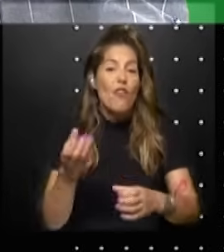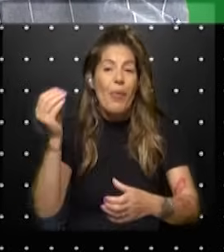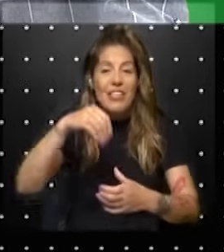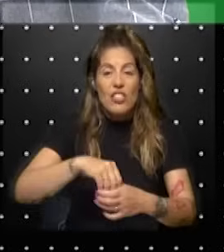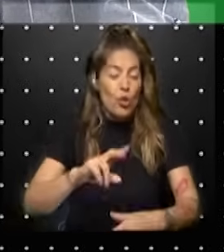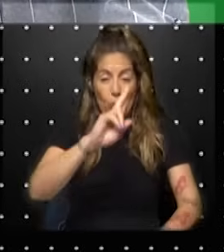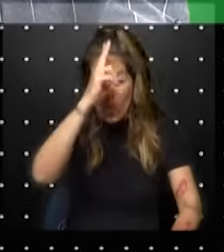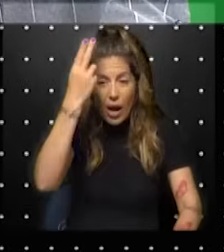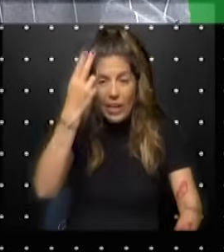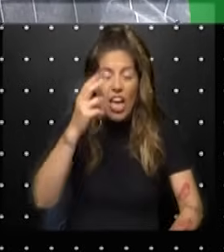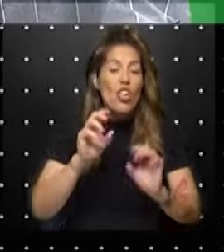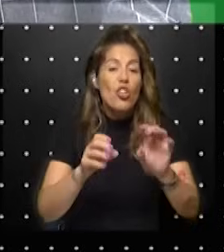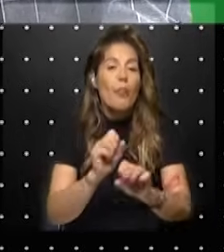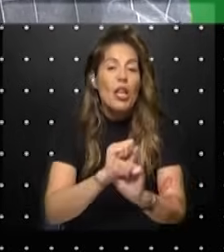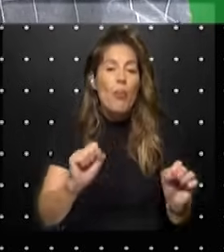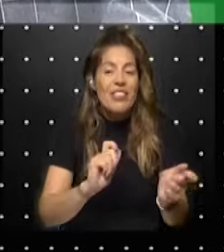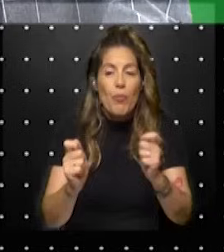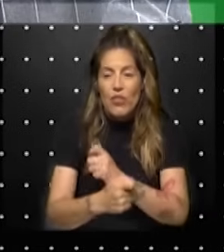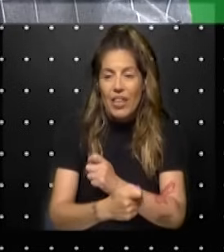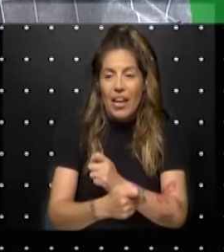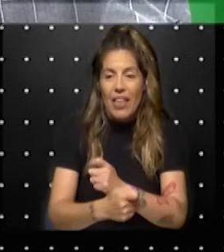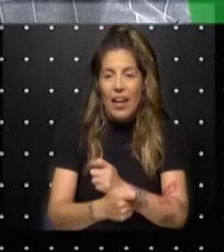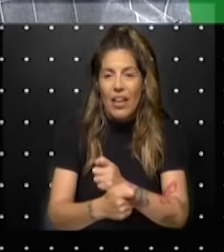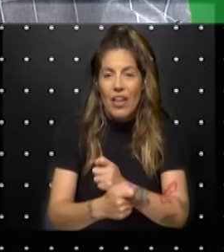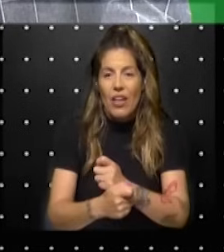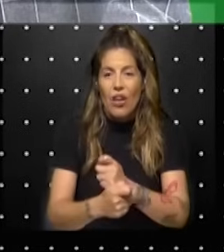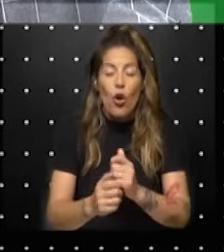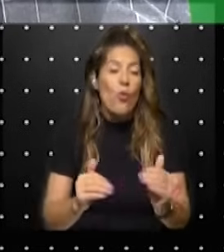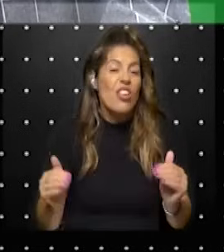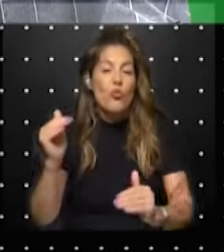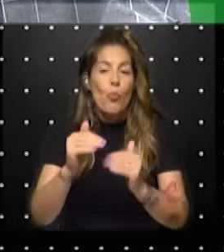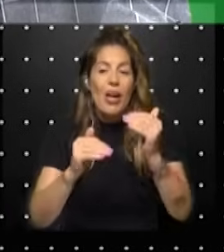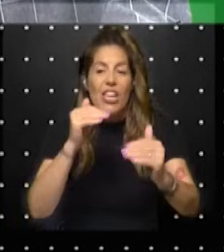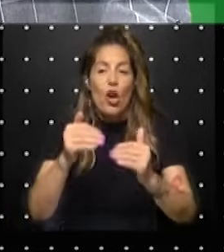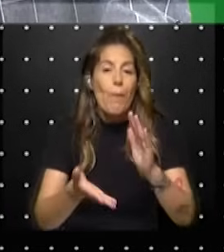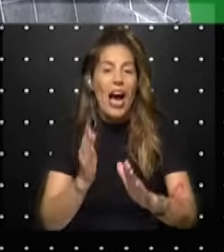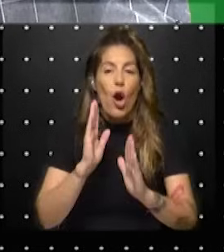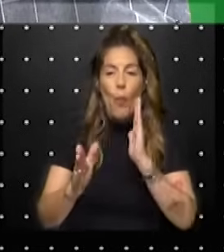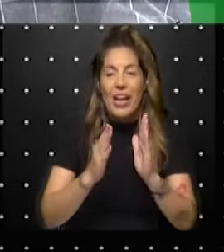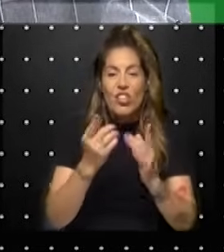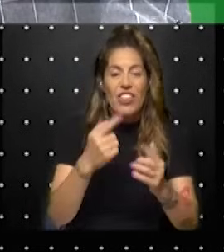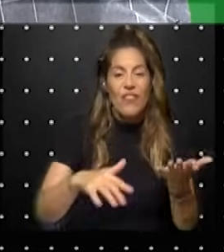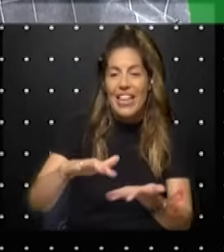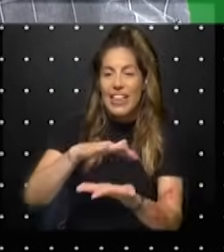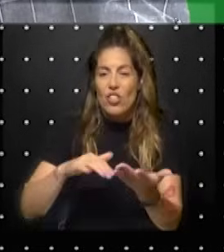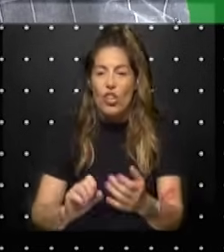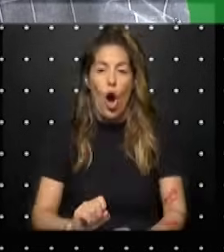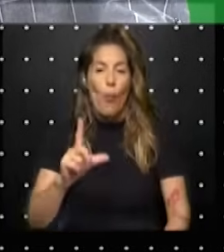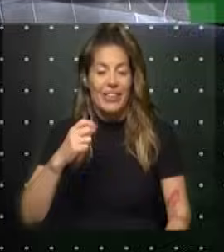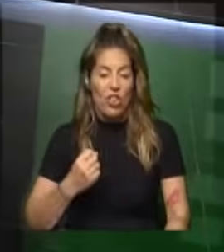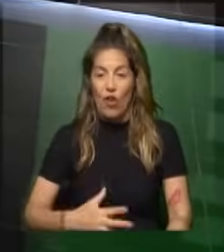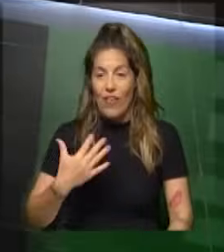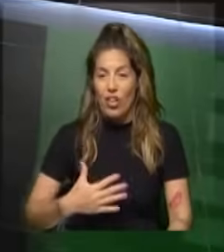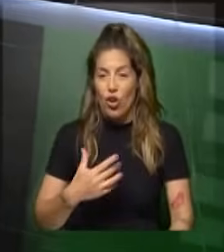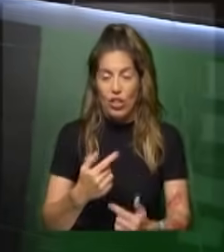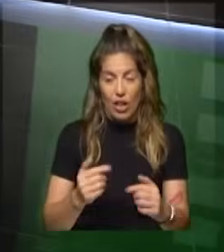que tiene Uruguay. Y que solo puede ser modificada con una escala superior, teniendo más comercio intrazona, aumentando el valor de lo que